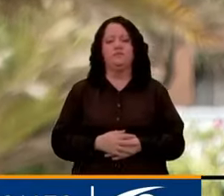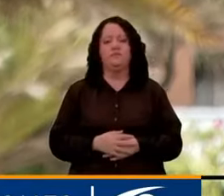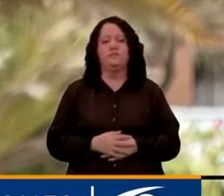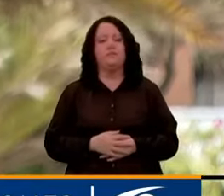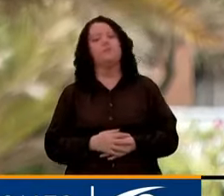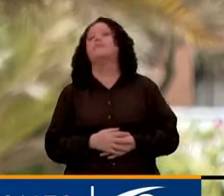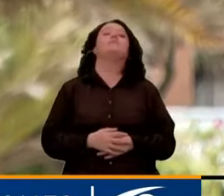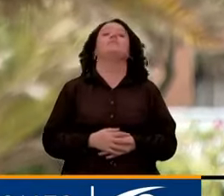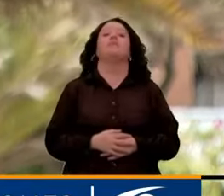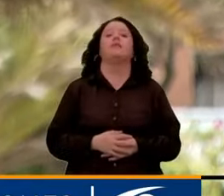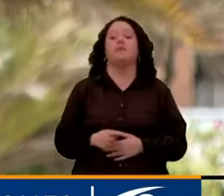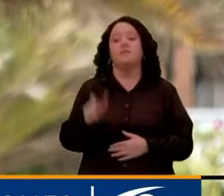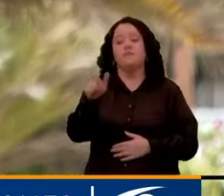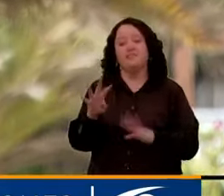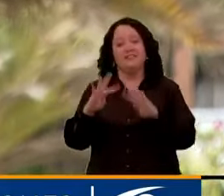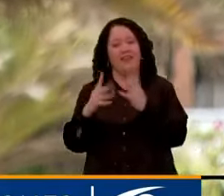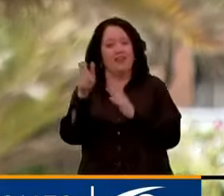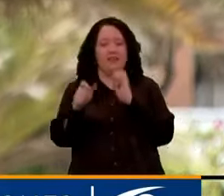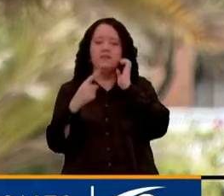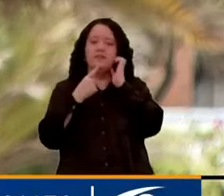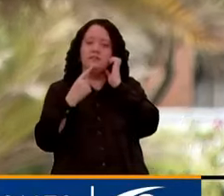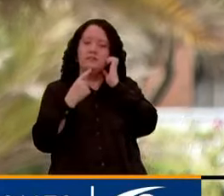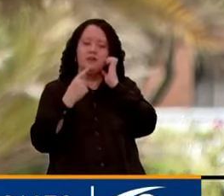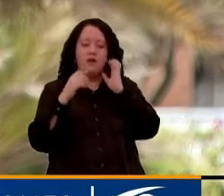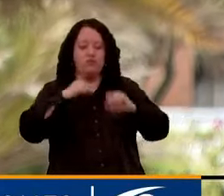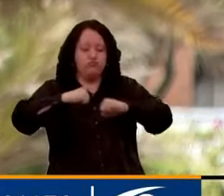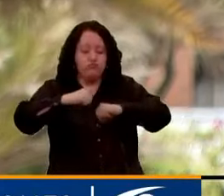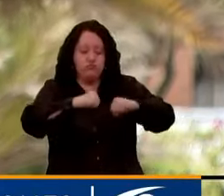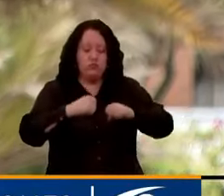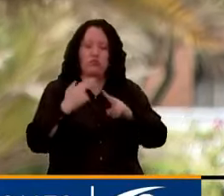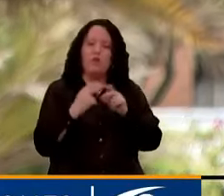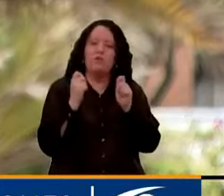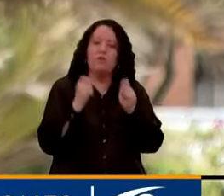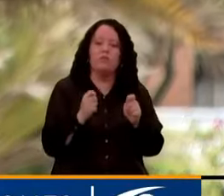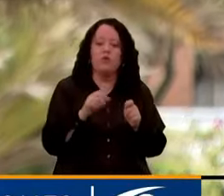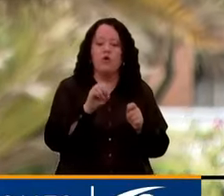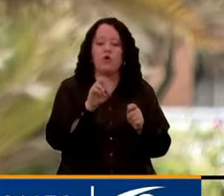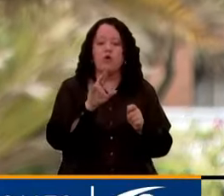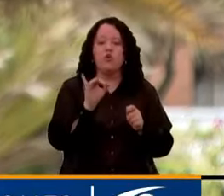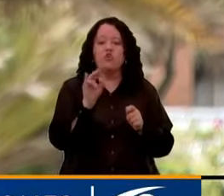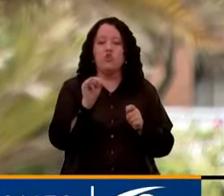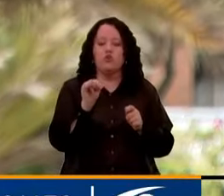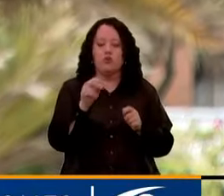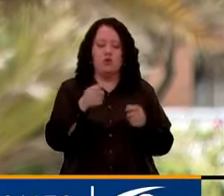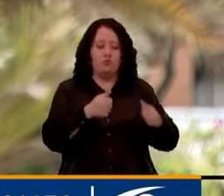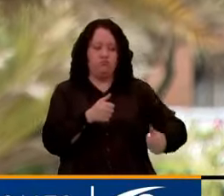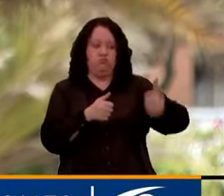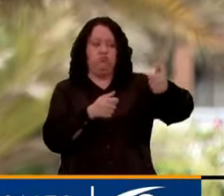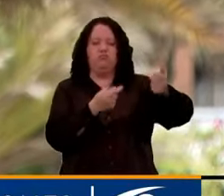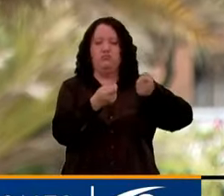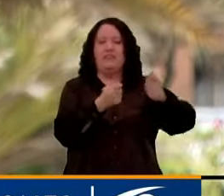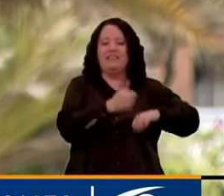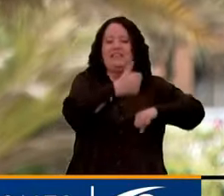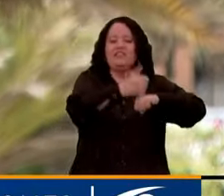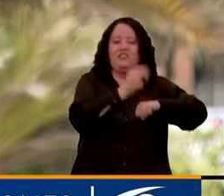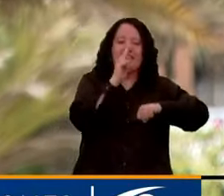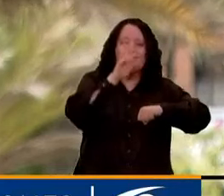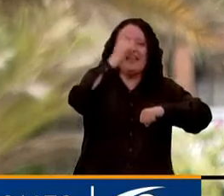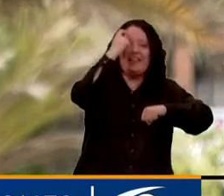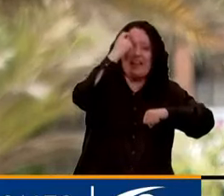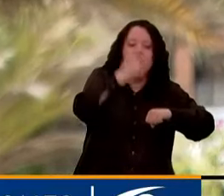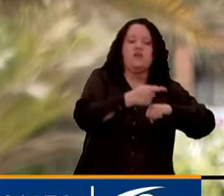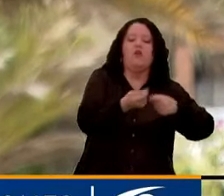Mire, el senador en ese debate mencionó que existe una operación que se denomina Operación Orión, que es coordinada por la Dirección Nacional de Inteligencia, y también